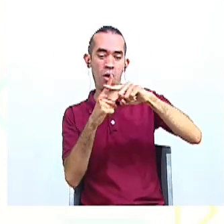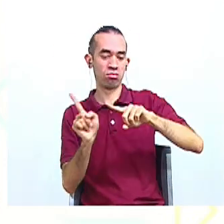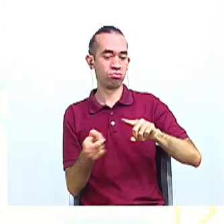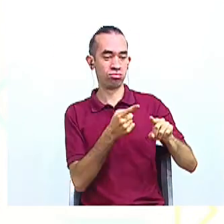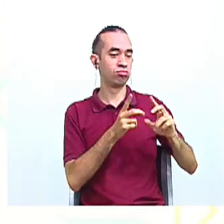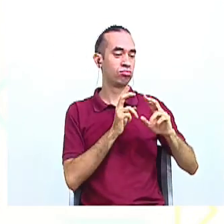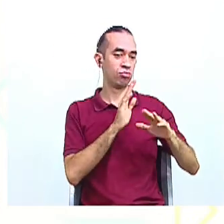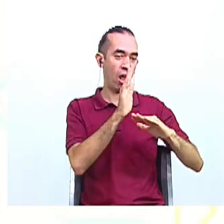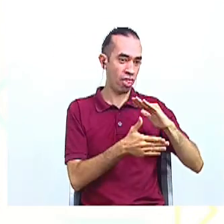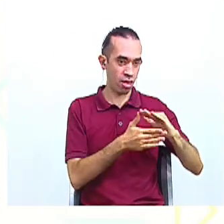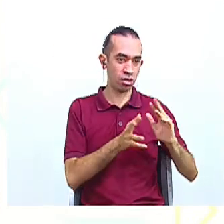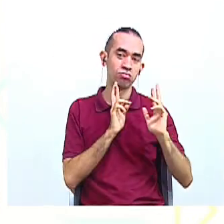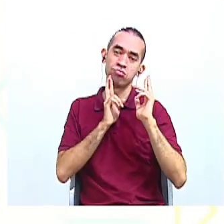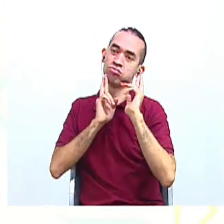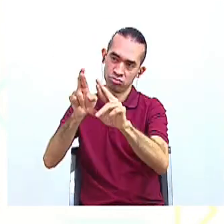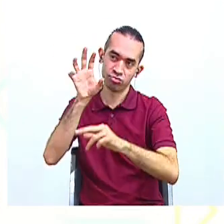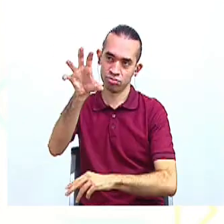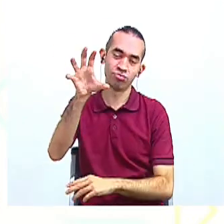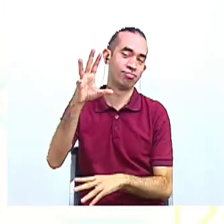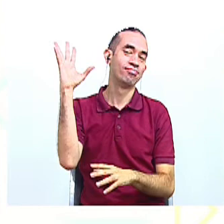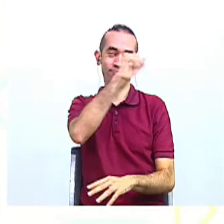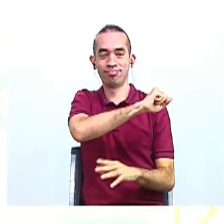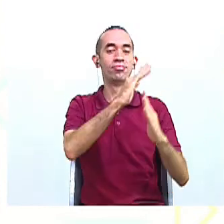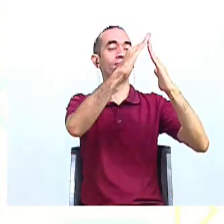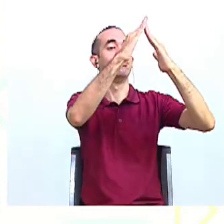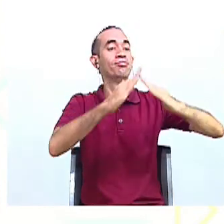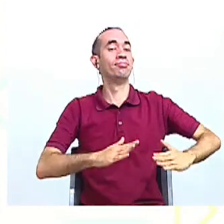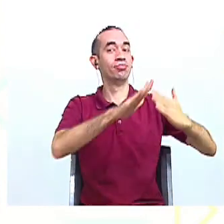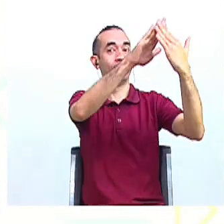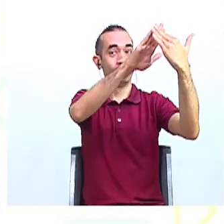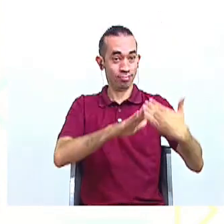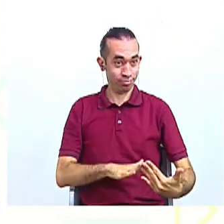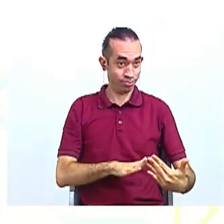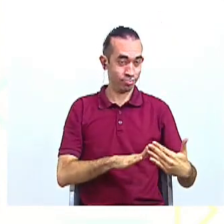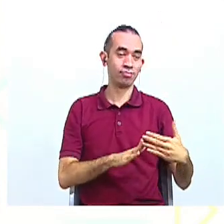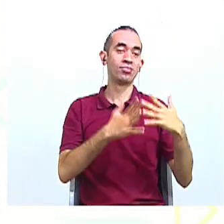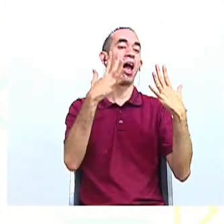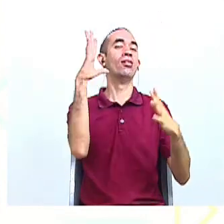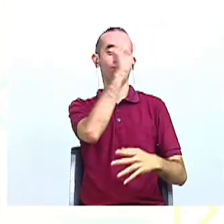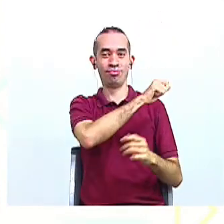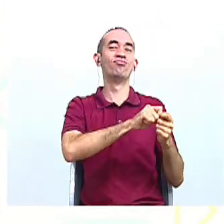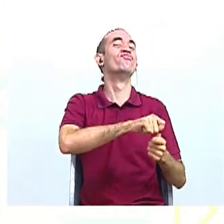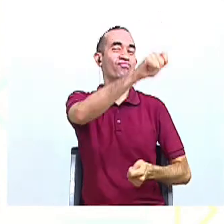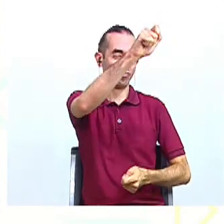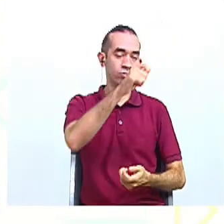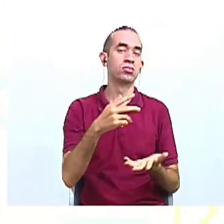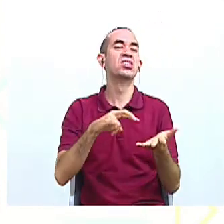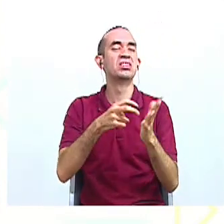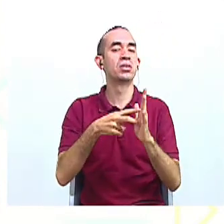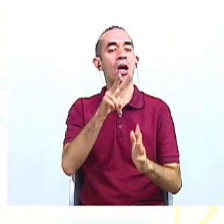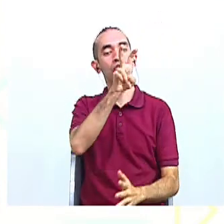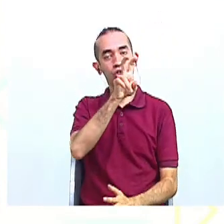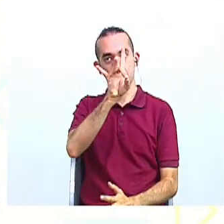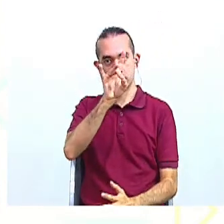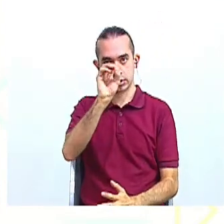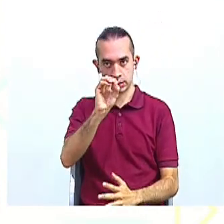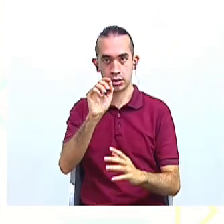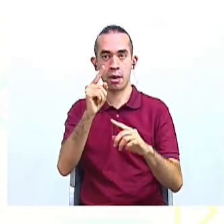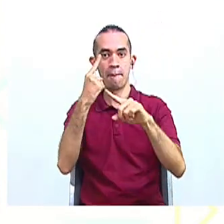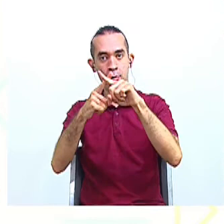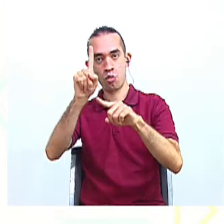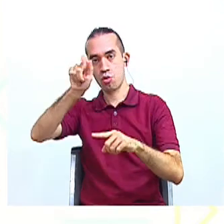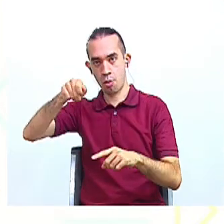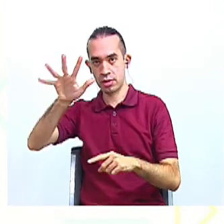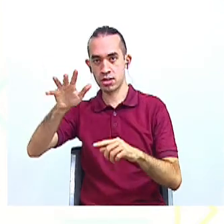pirámide. Y entonces, al resolver 280 por 1,5 y